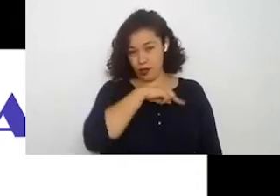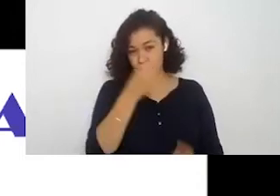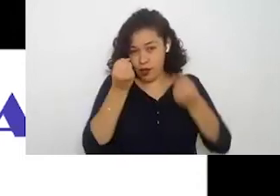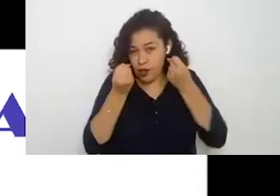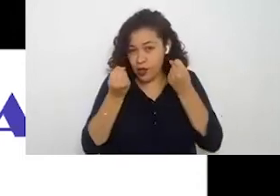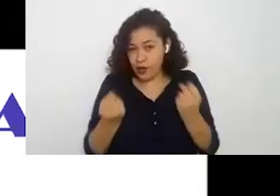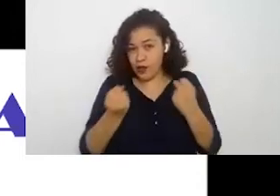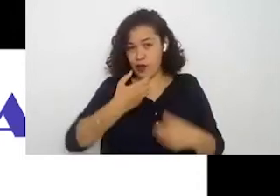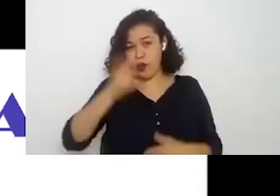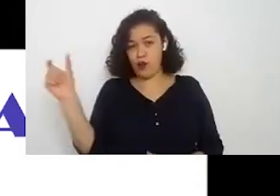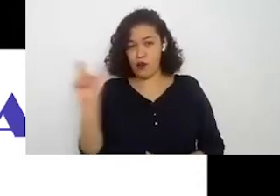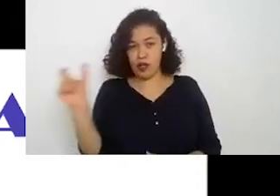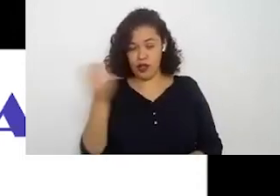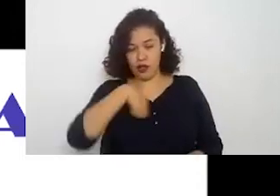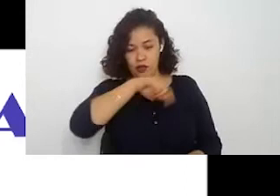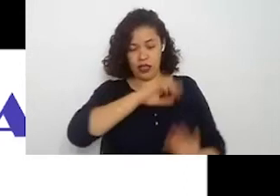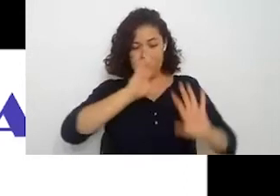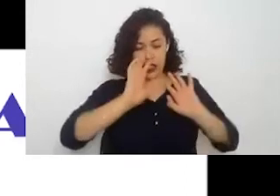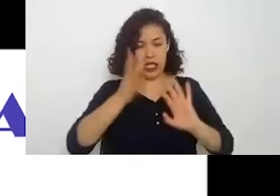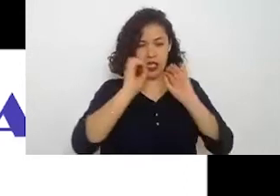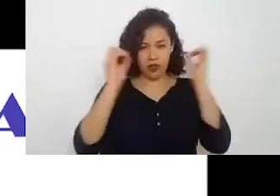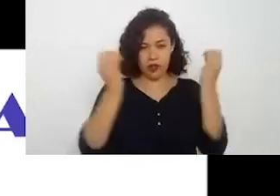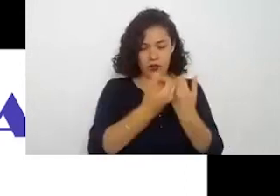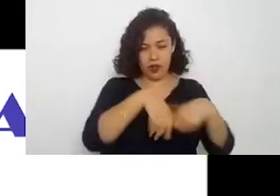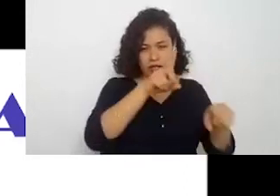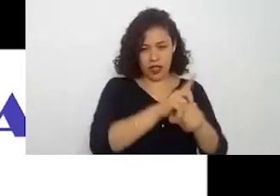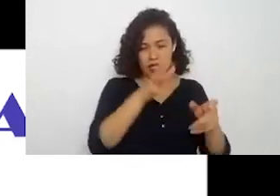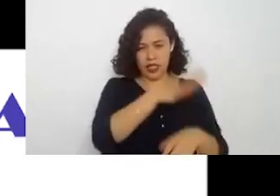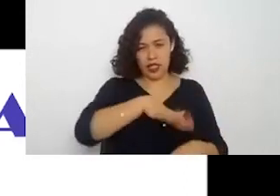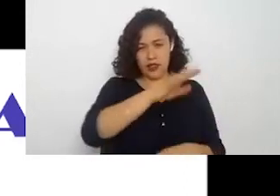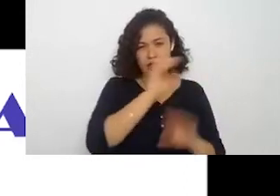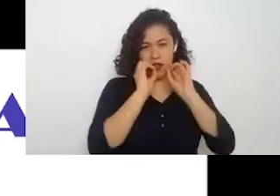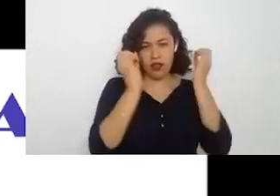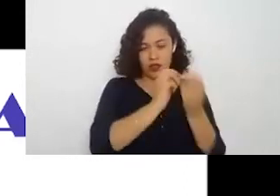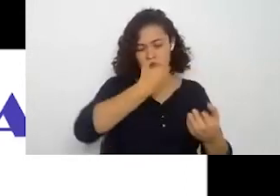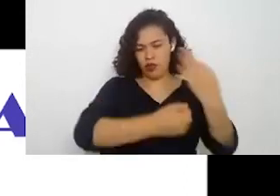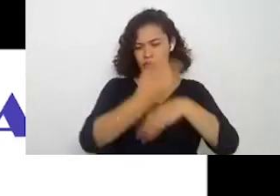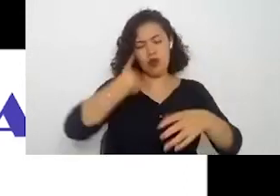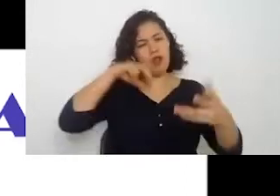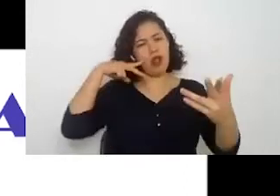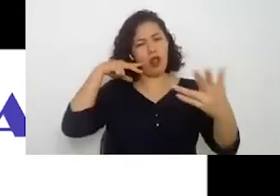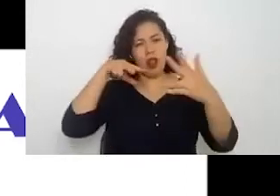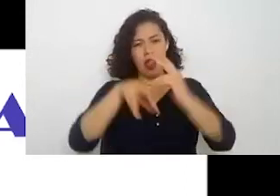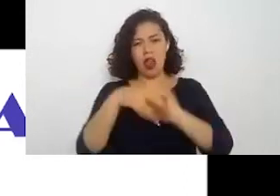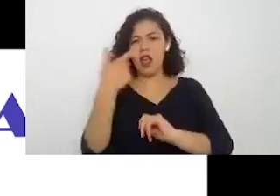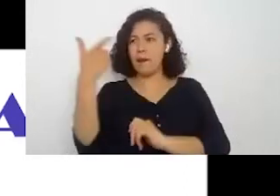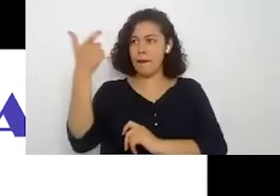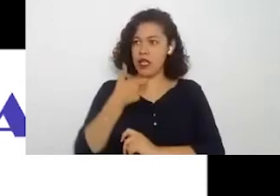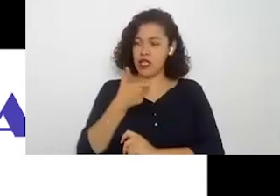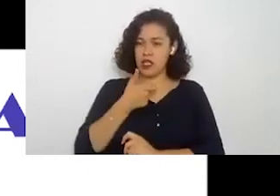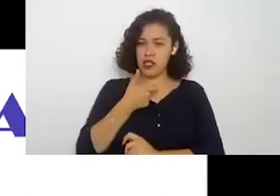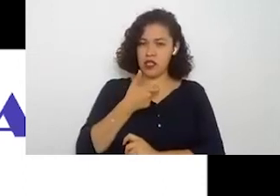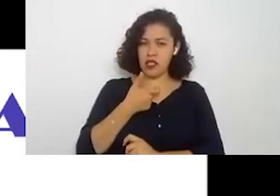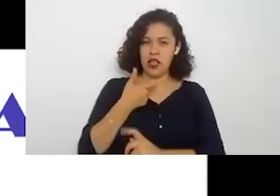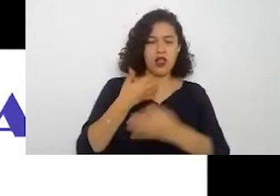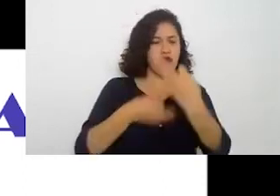cuando nosotros trabajamos como sociedad civil organizada, transparentamos cada peso, cada 5, ¿verdad? Cada